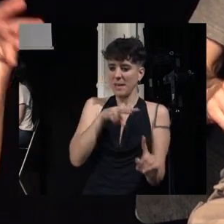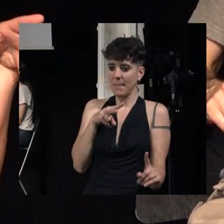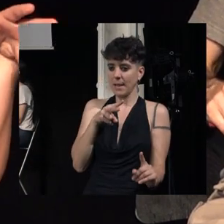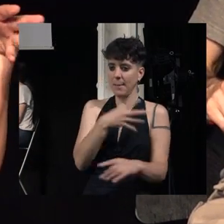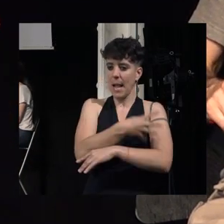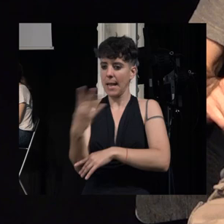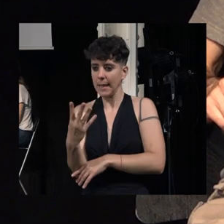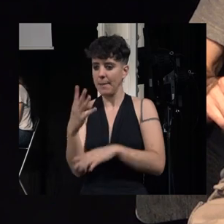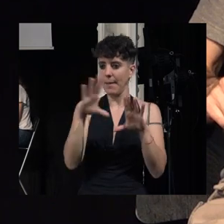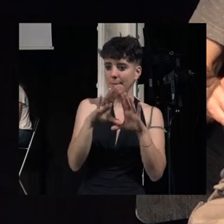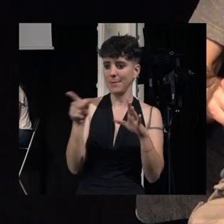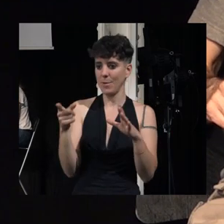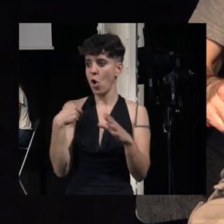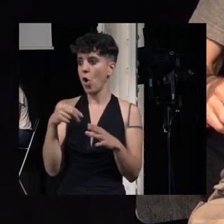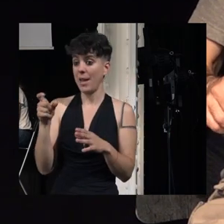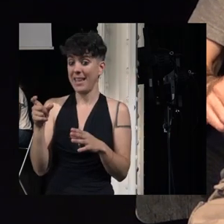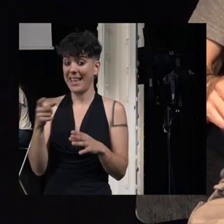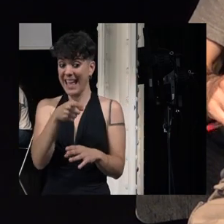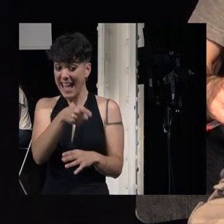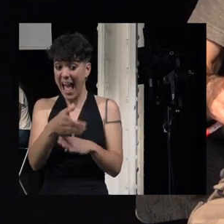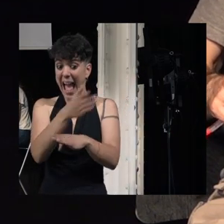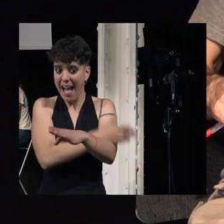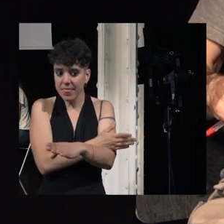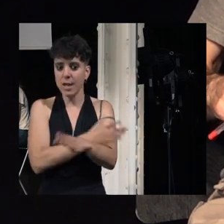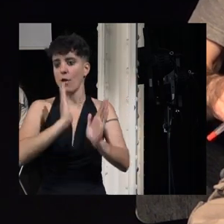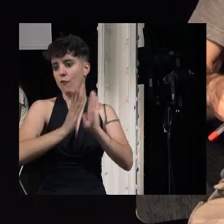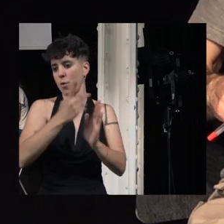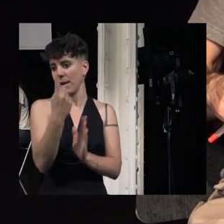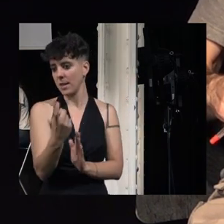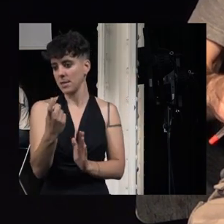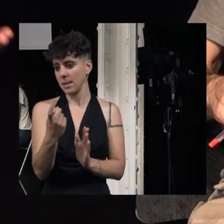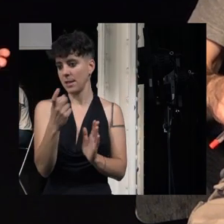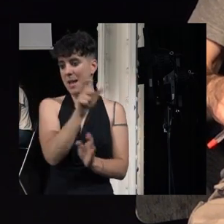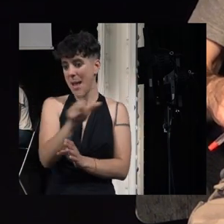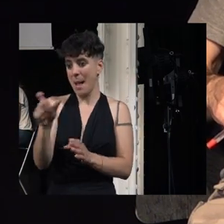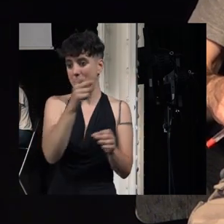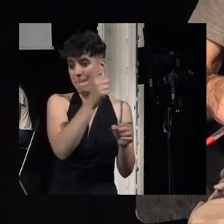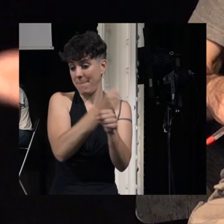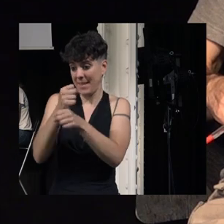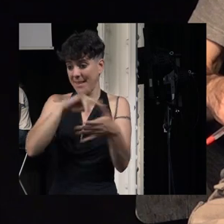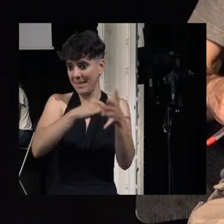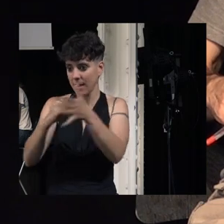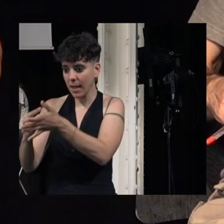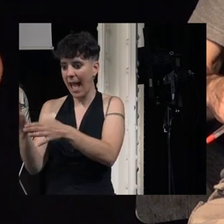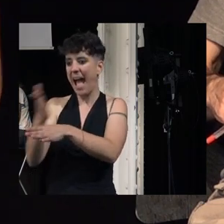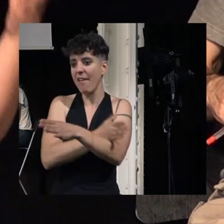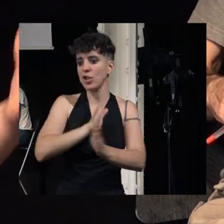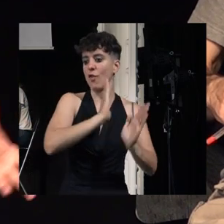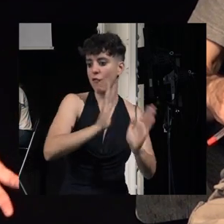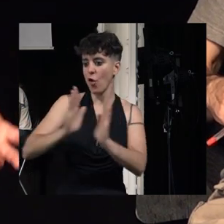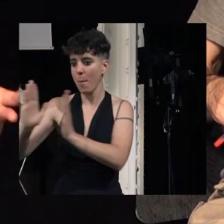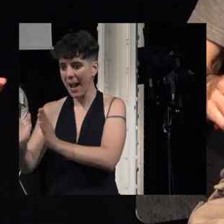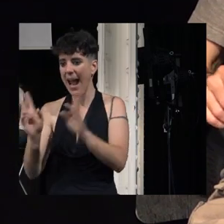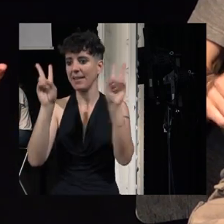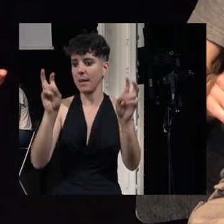y que la de urbanismo se ponga las gafas, tienes que formarla. Tienes que formar al personal técnico en igualdad, en perspectiva de género, en perspectiva de la